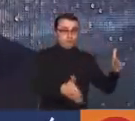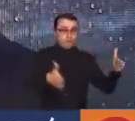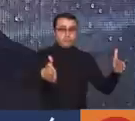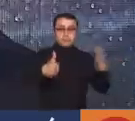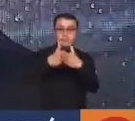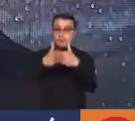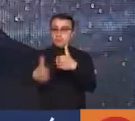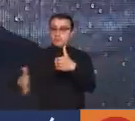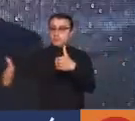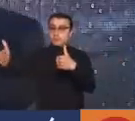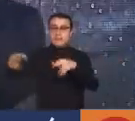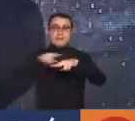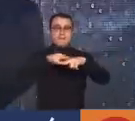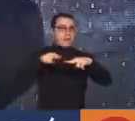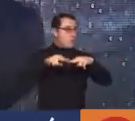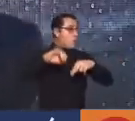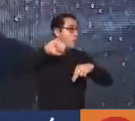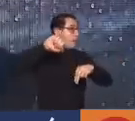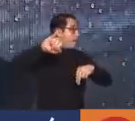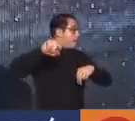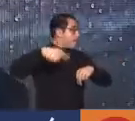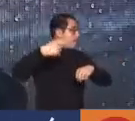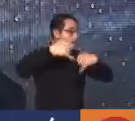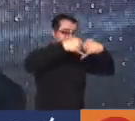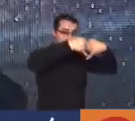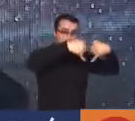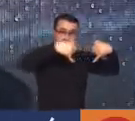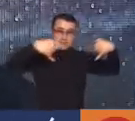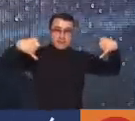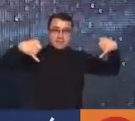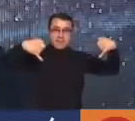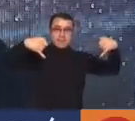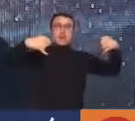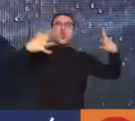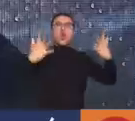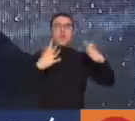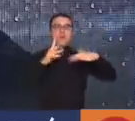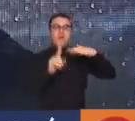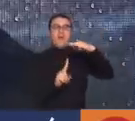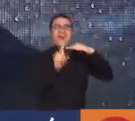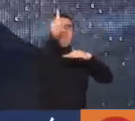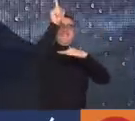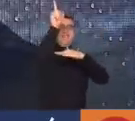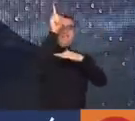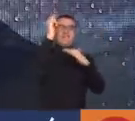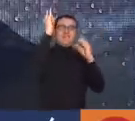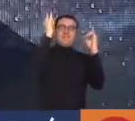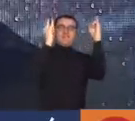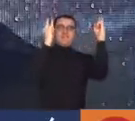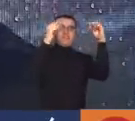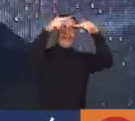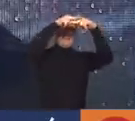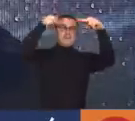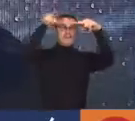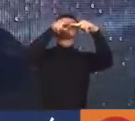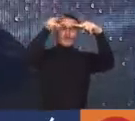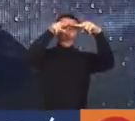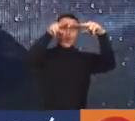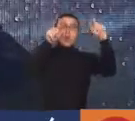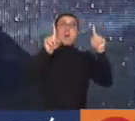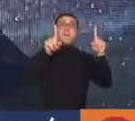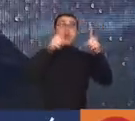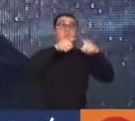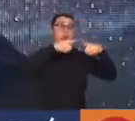línea. La primera fase elevada, tal cual lo tienen hoy, pero más corta, de tal manera